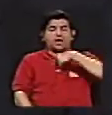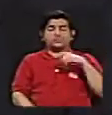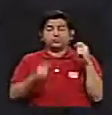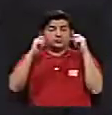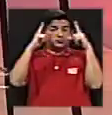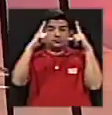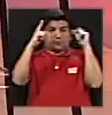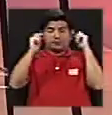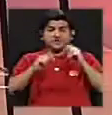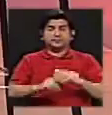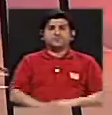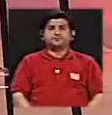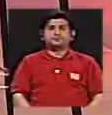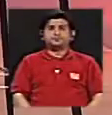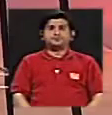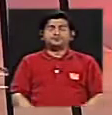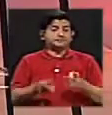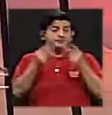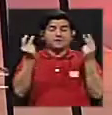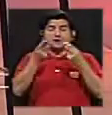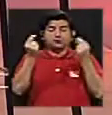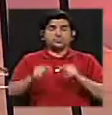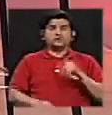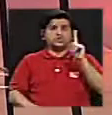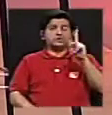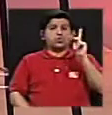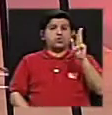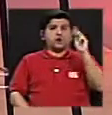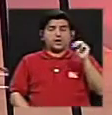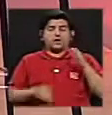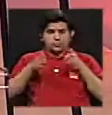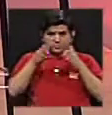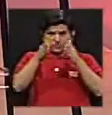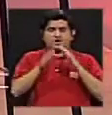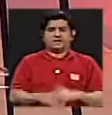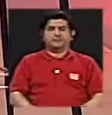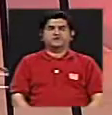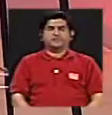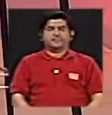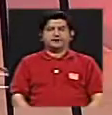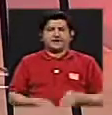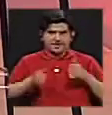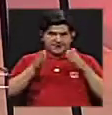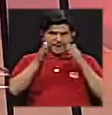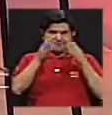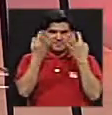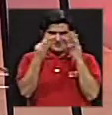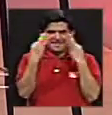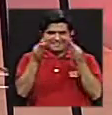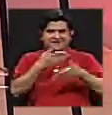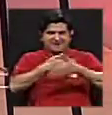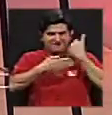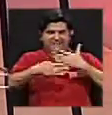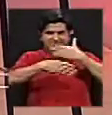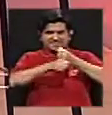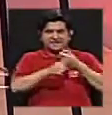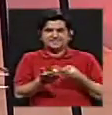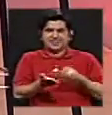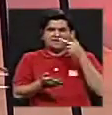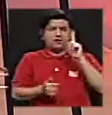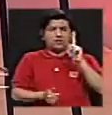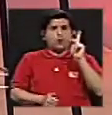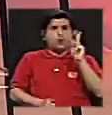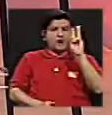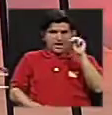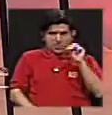sorprendido mucho los costos por kilómetro carril. Imagínense que la carretera que se pretendía hacer, el costo por kilómetro